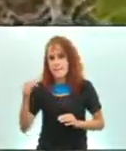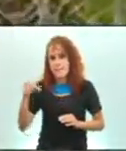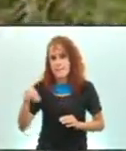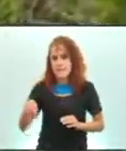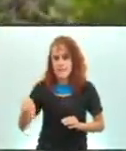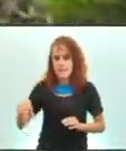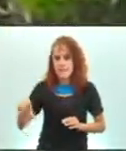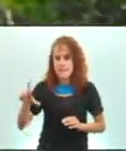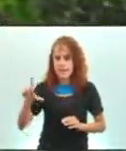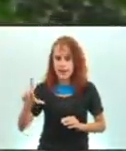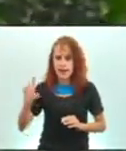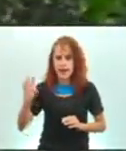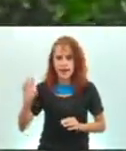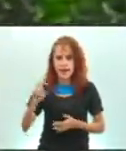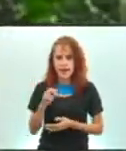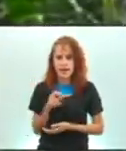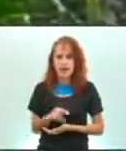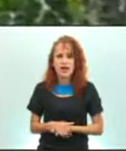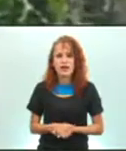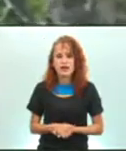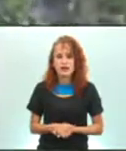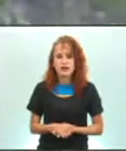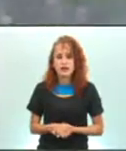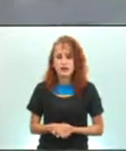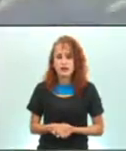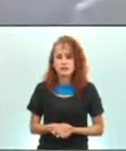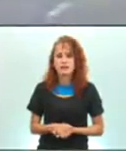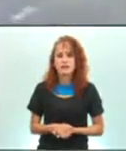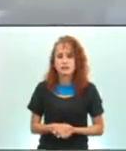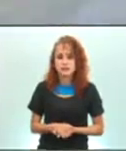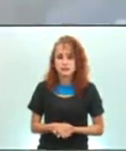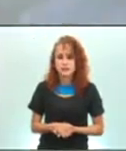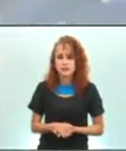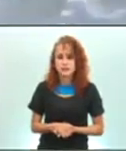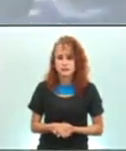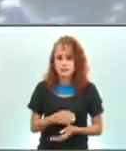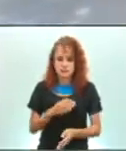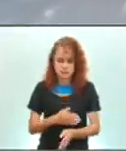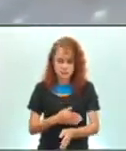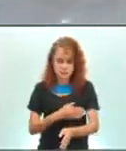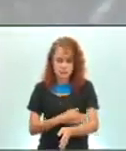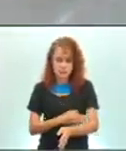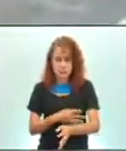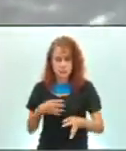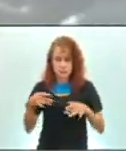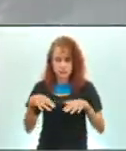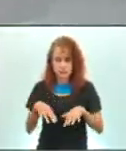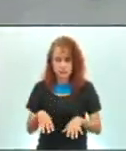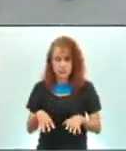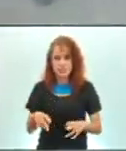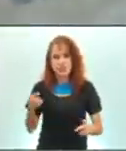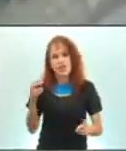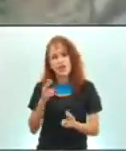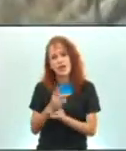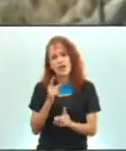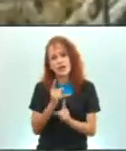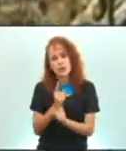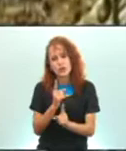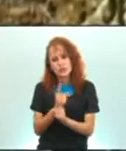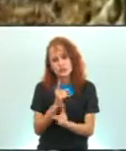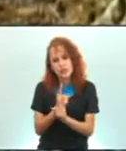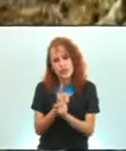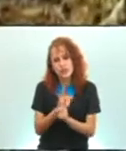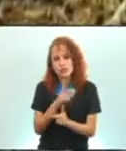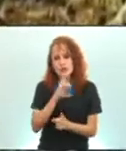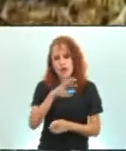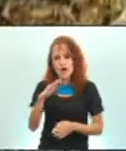de vivir en la primera línea de la costa, han dejado al mangle prieto que le sucede directamente en contacto con